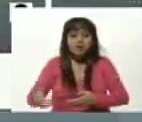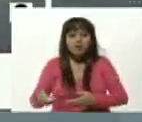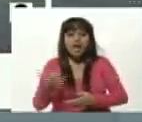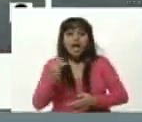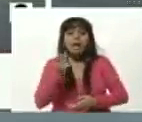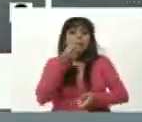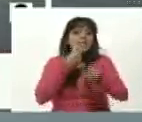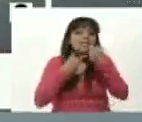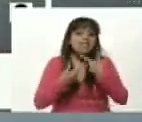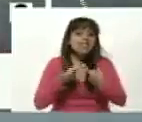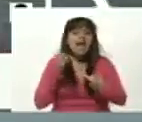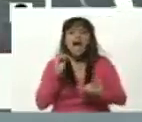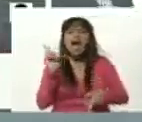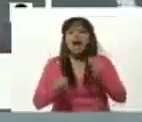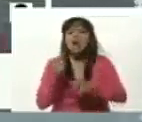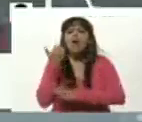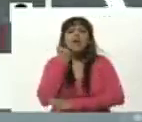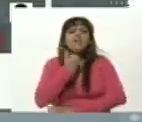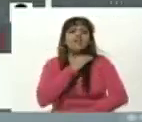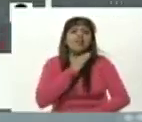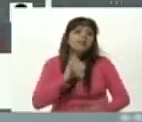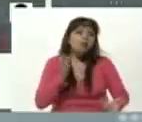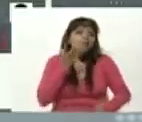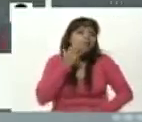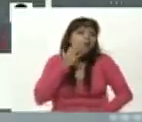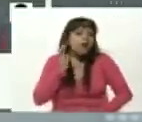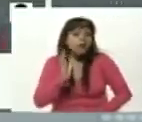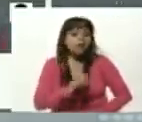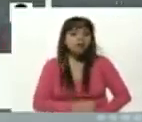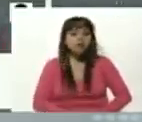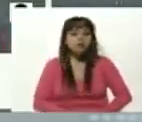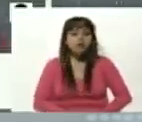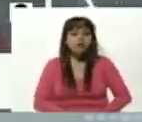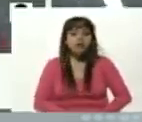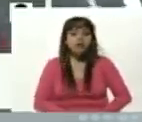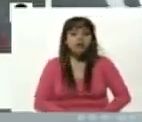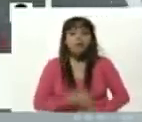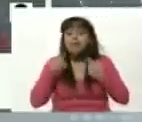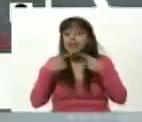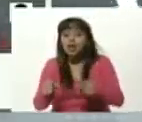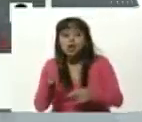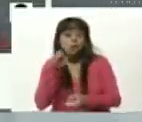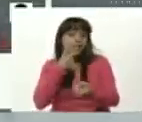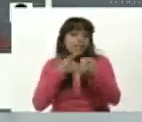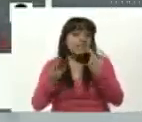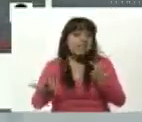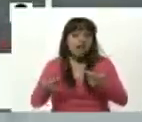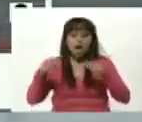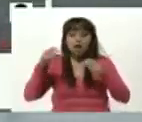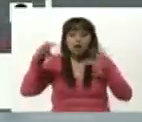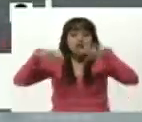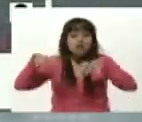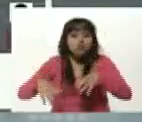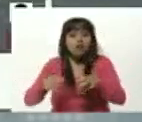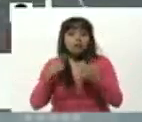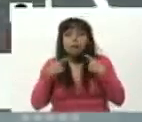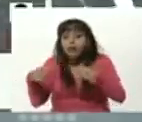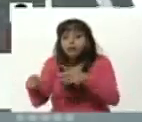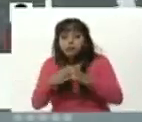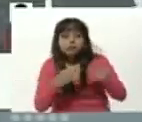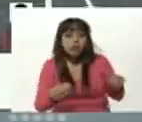porque tienen alguna patología de base, y bueno, y quedaron sin medicina, y entonces nosotros, a través del Ministerio de